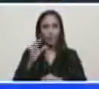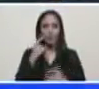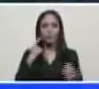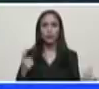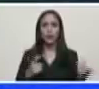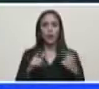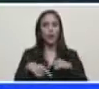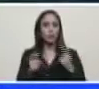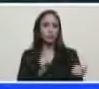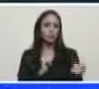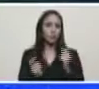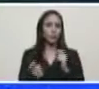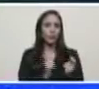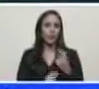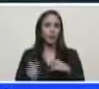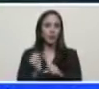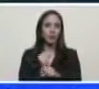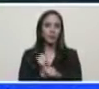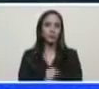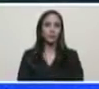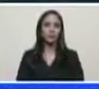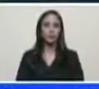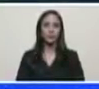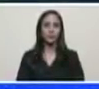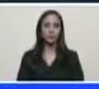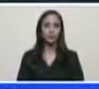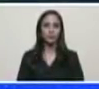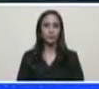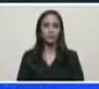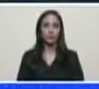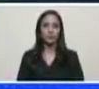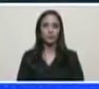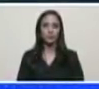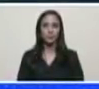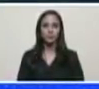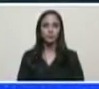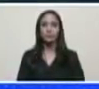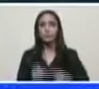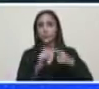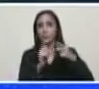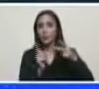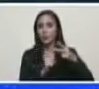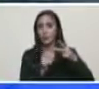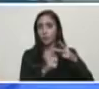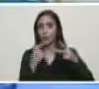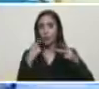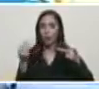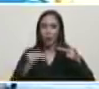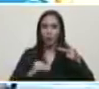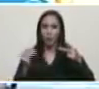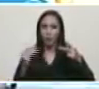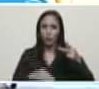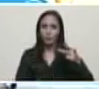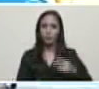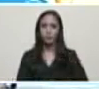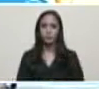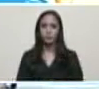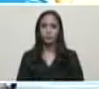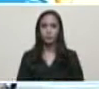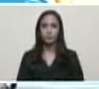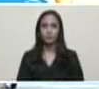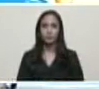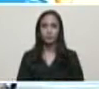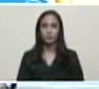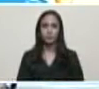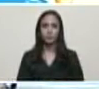sesiones de debate y trabajo del congreso en segundo lugar estoy de acuerdo si fuera por